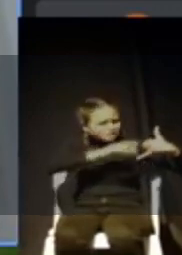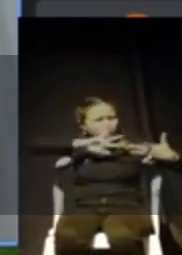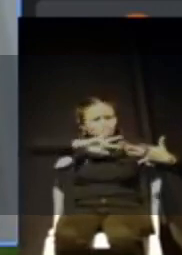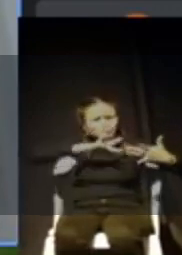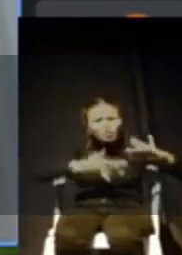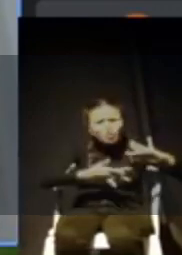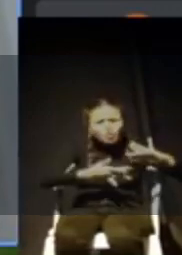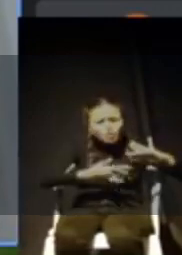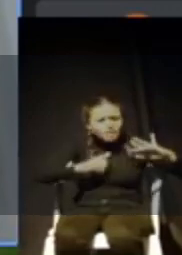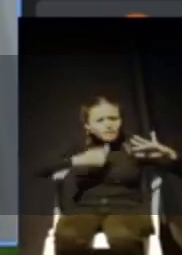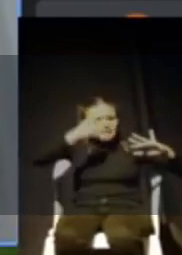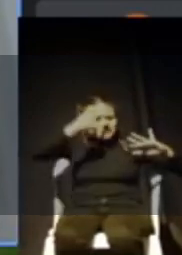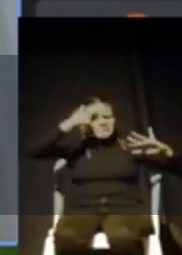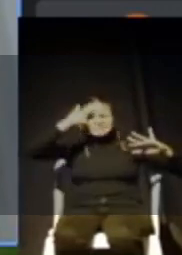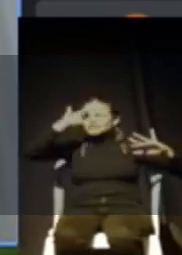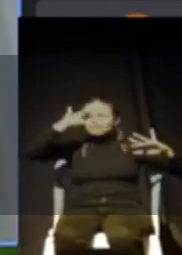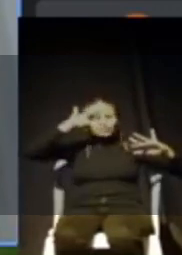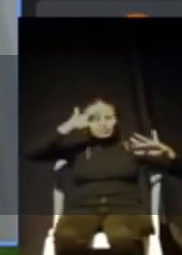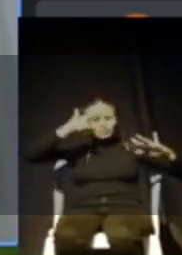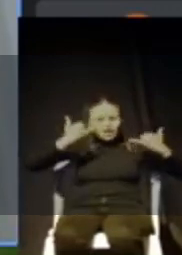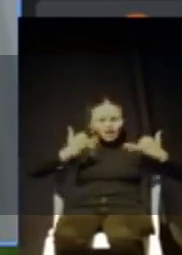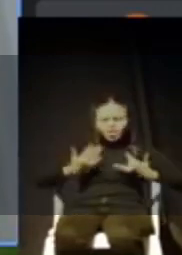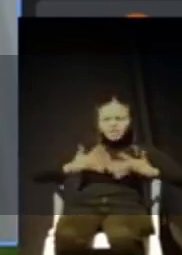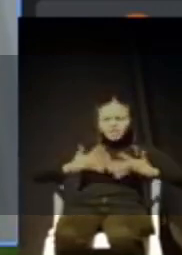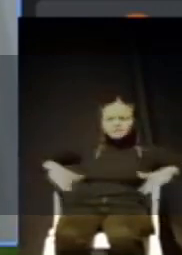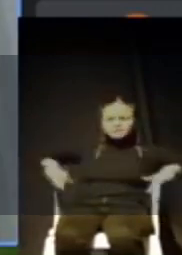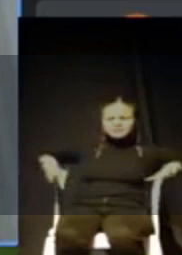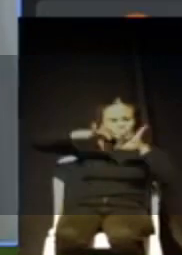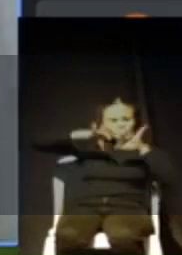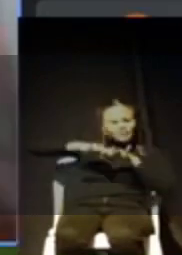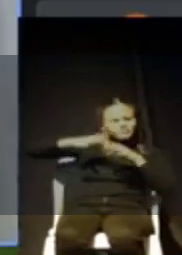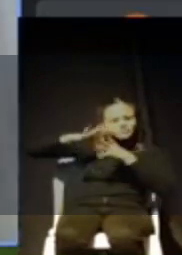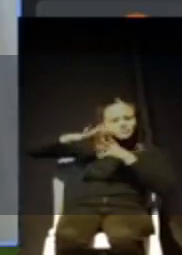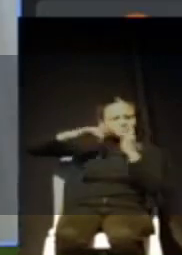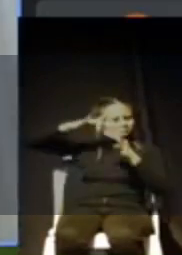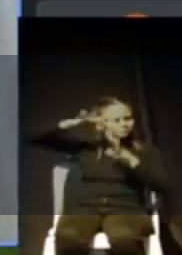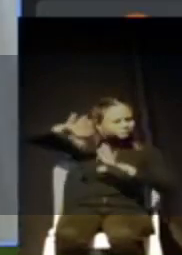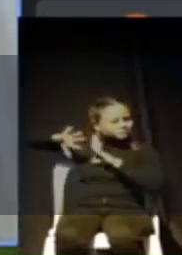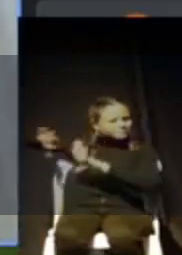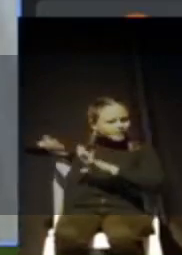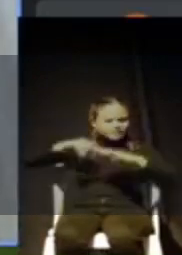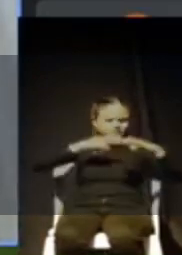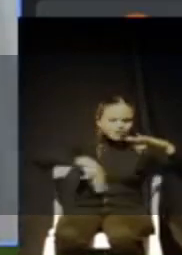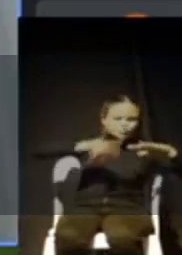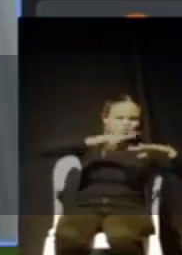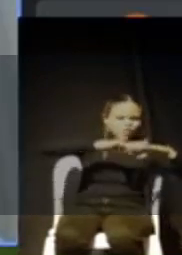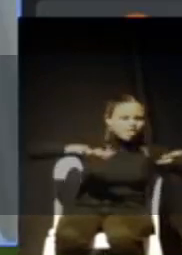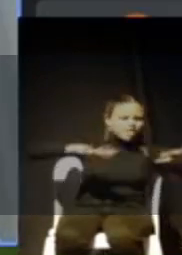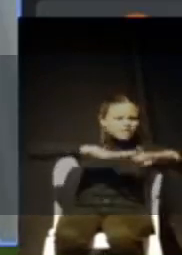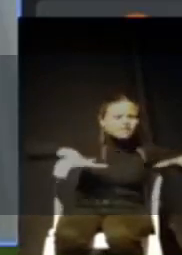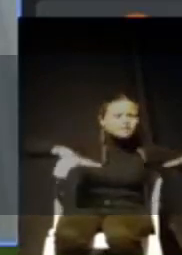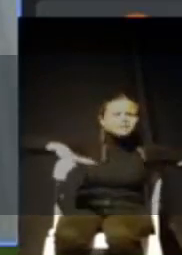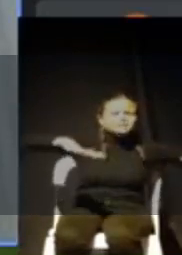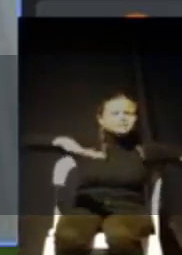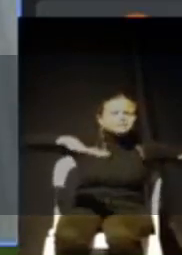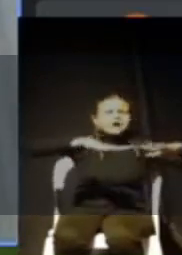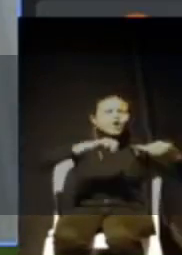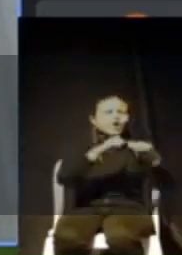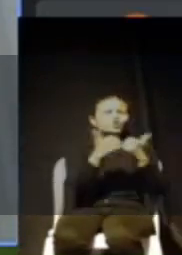a ser parte de la naturaleza y a encontrarnos con la inmensidad o de la creolización, la